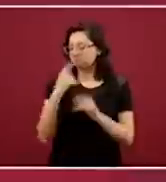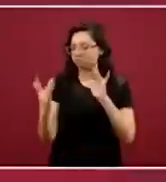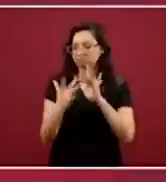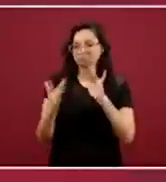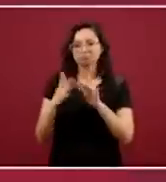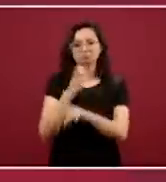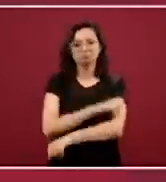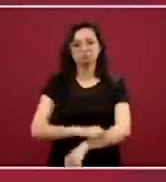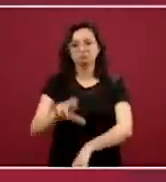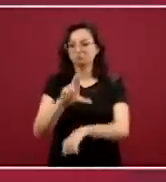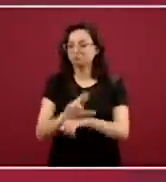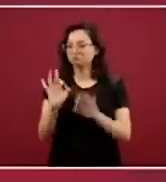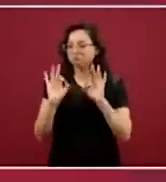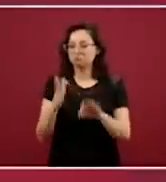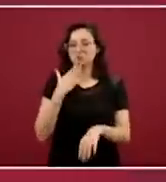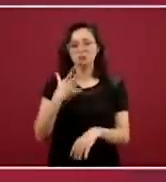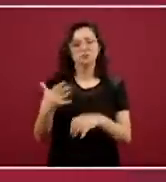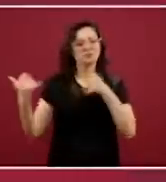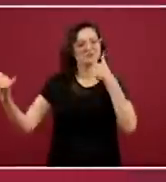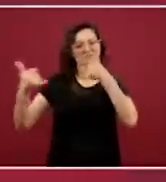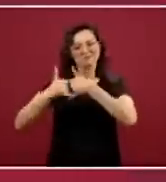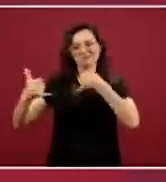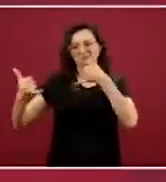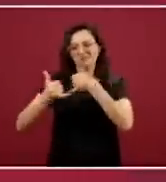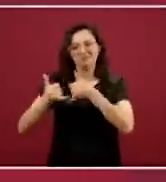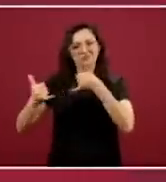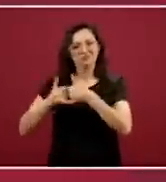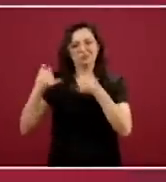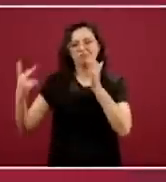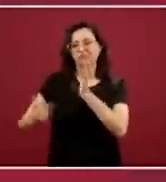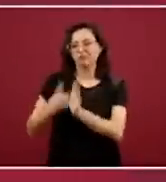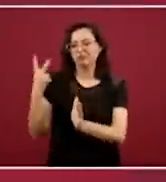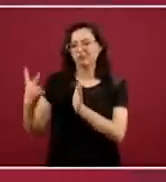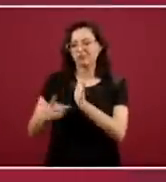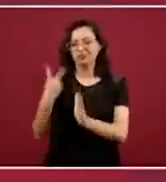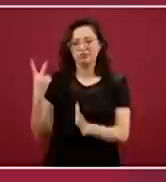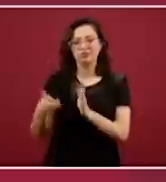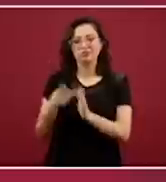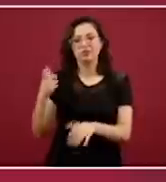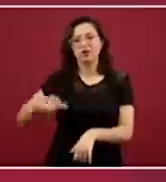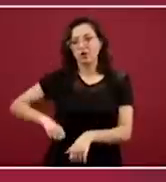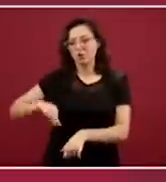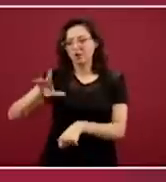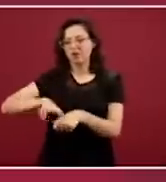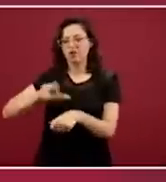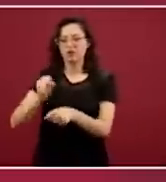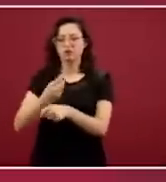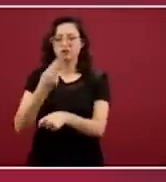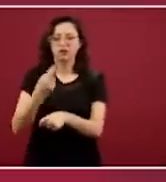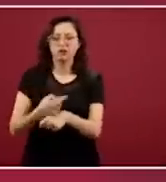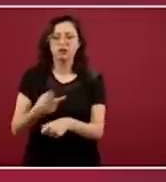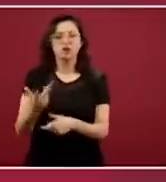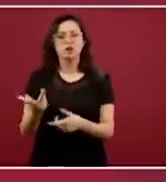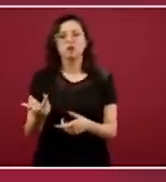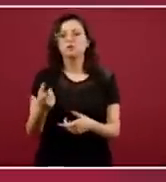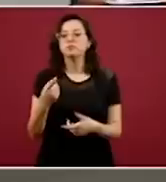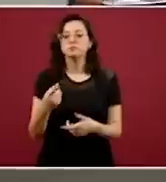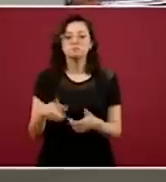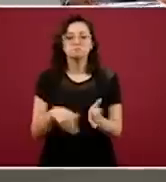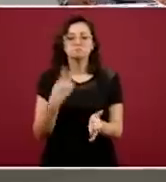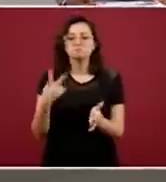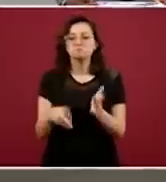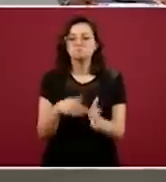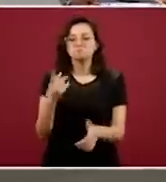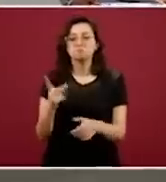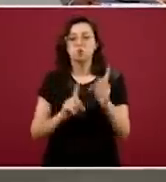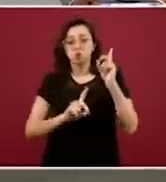coordinación, hay llamadas muy, muy frecuentes de los gobernadores y de los secretarios con el doctor Alcocer, y vamos resolviendo